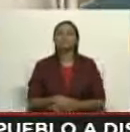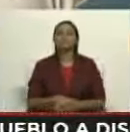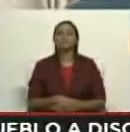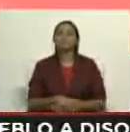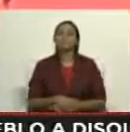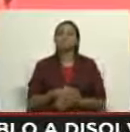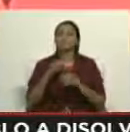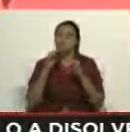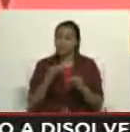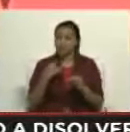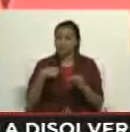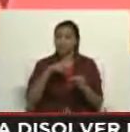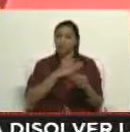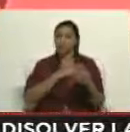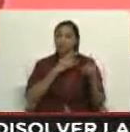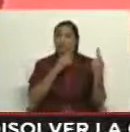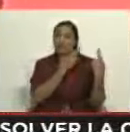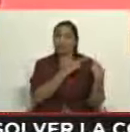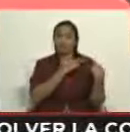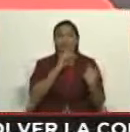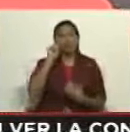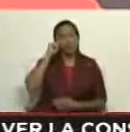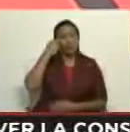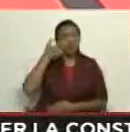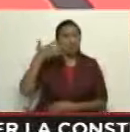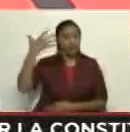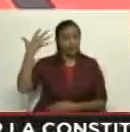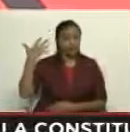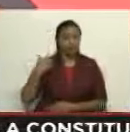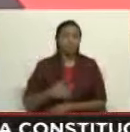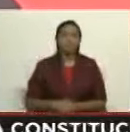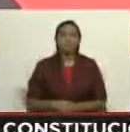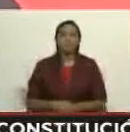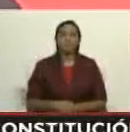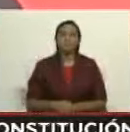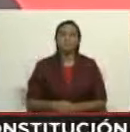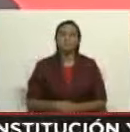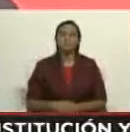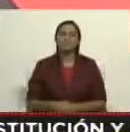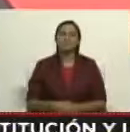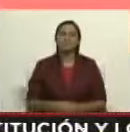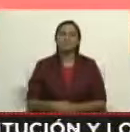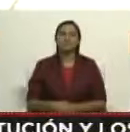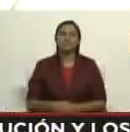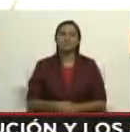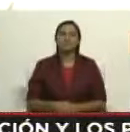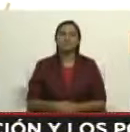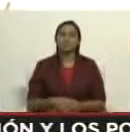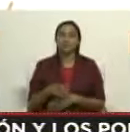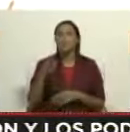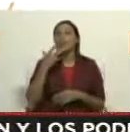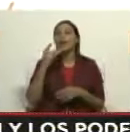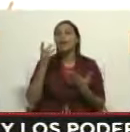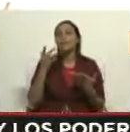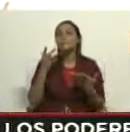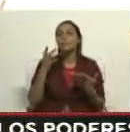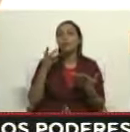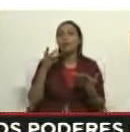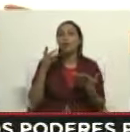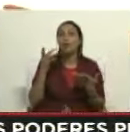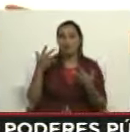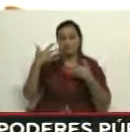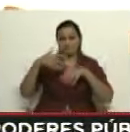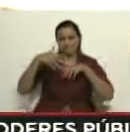la responsabilidad de que cada vez que había una concentración